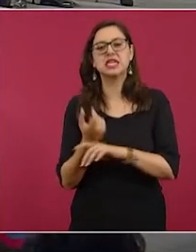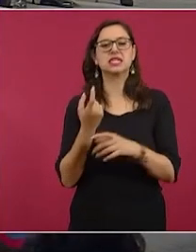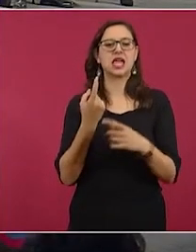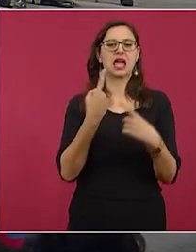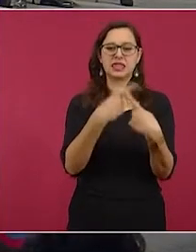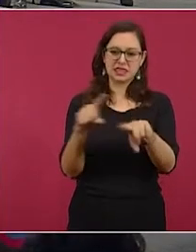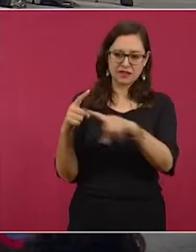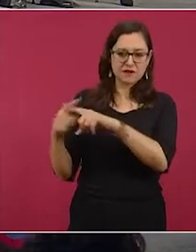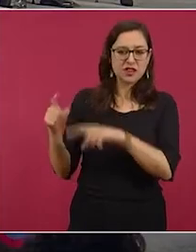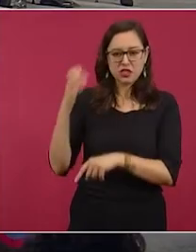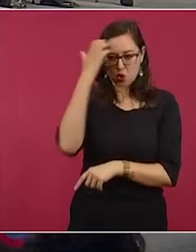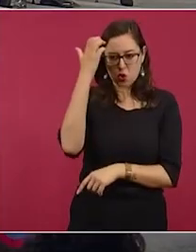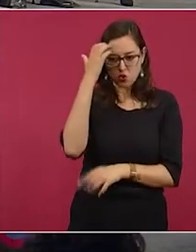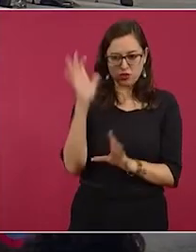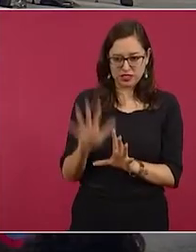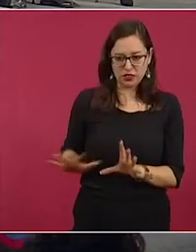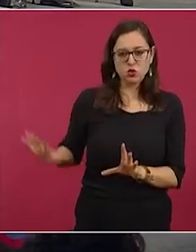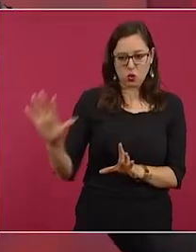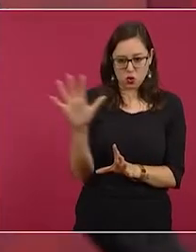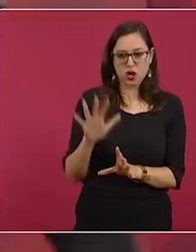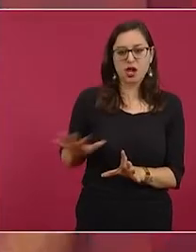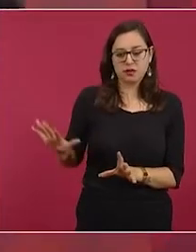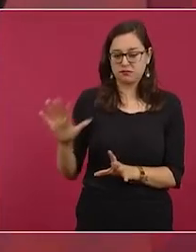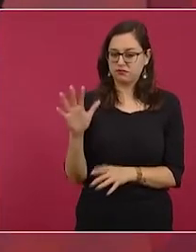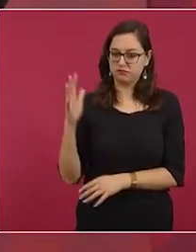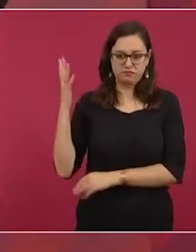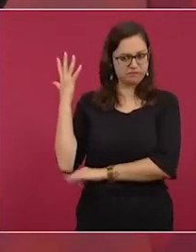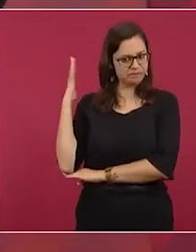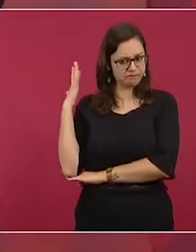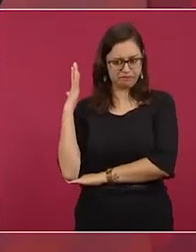el flamboyán, ¿sí? En